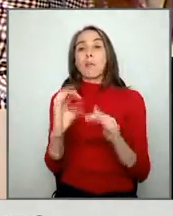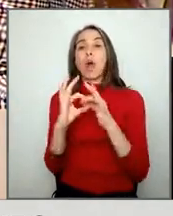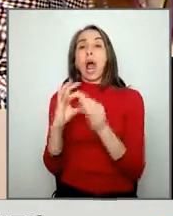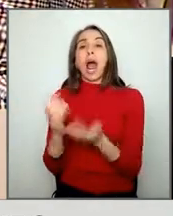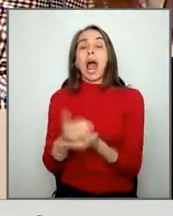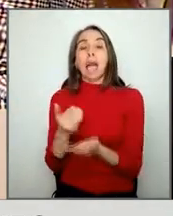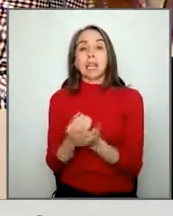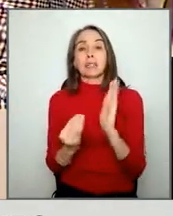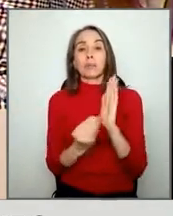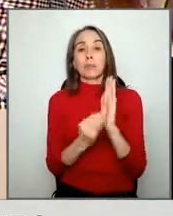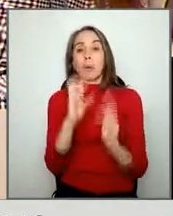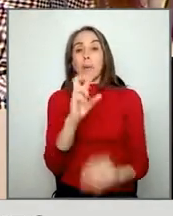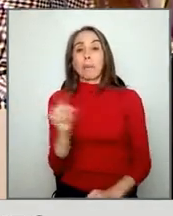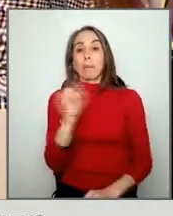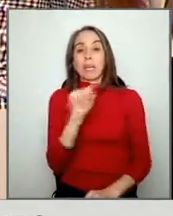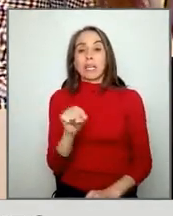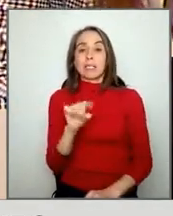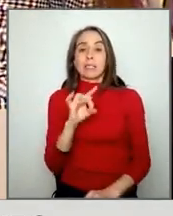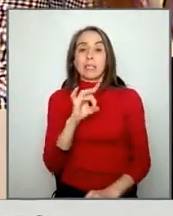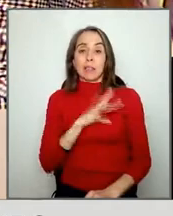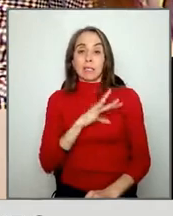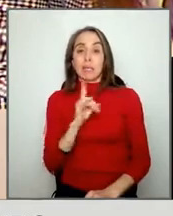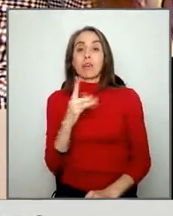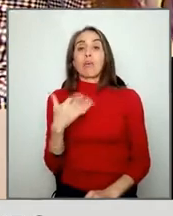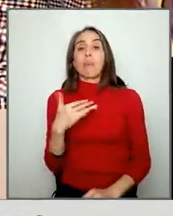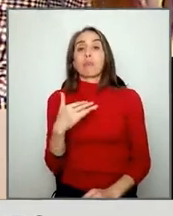socialista de chile en votación